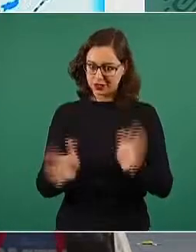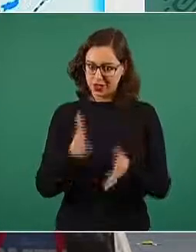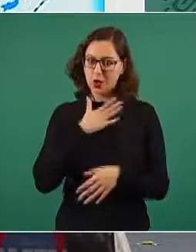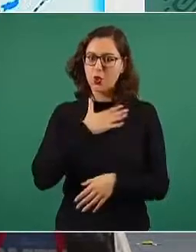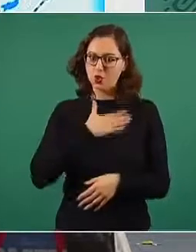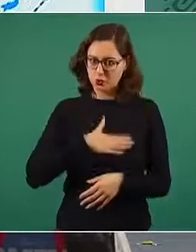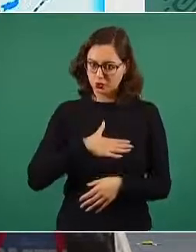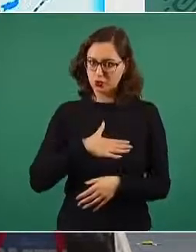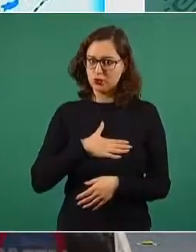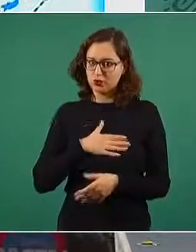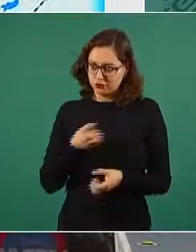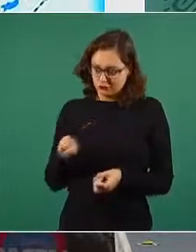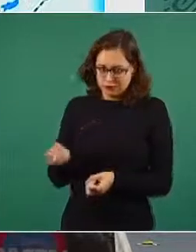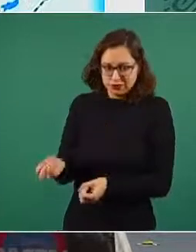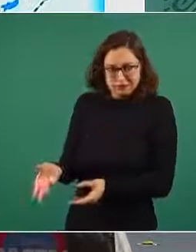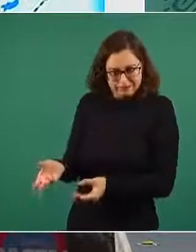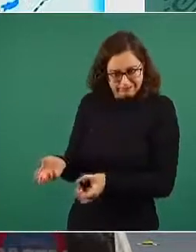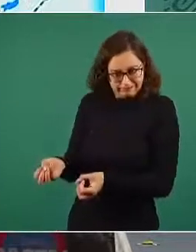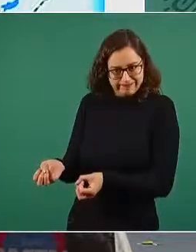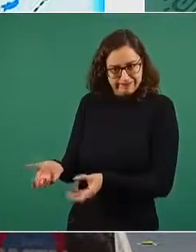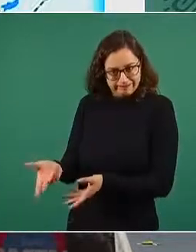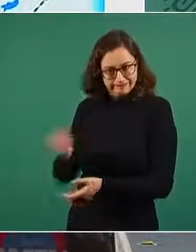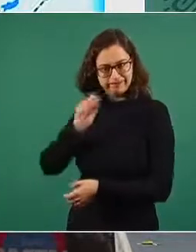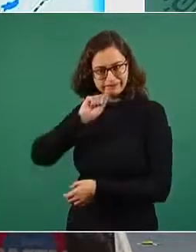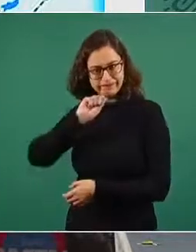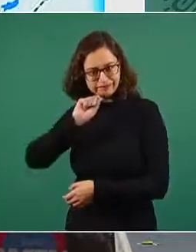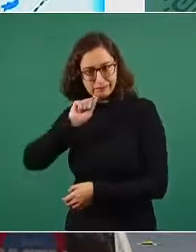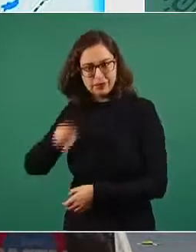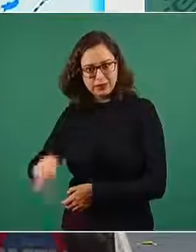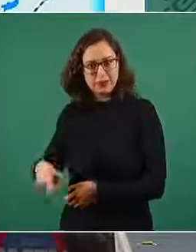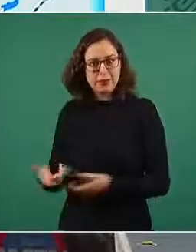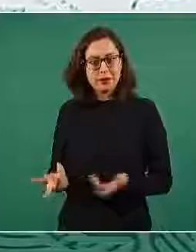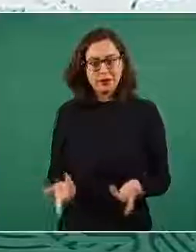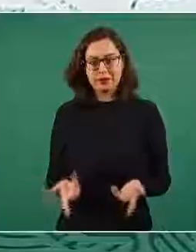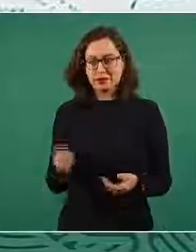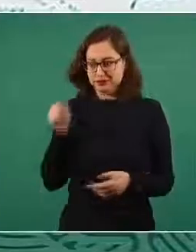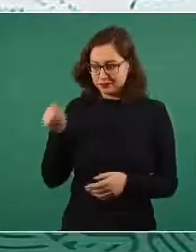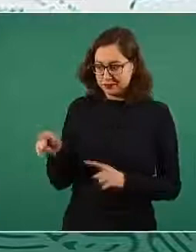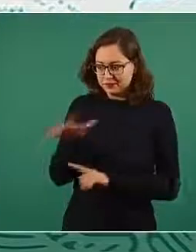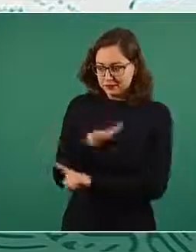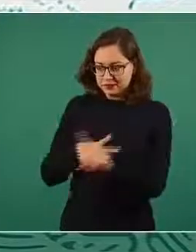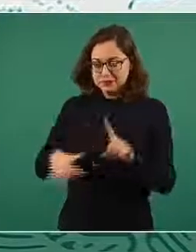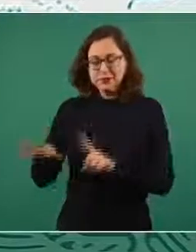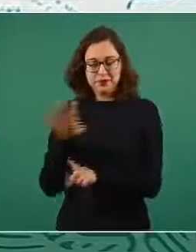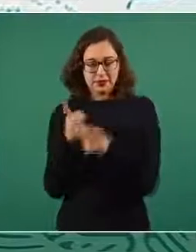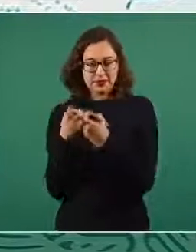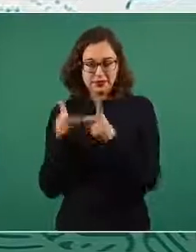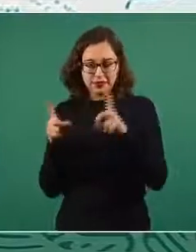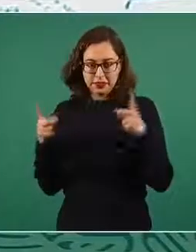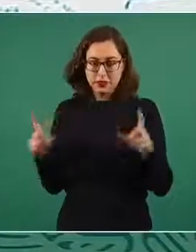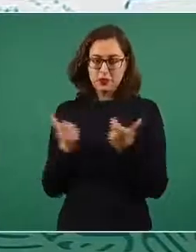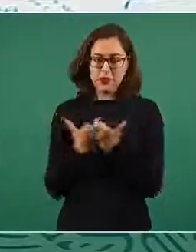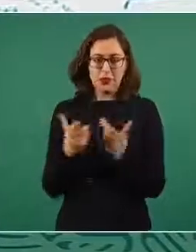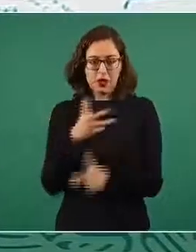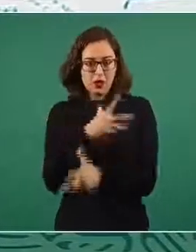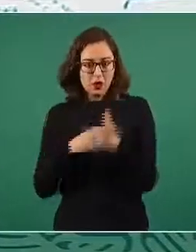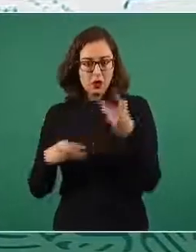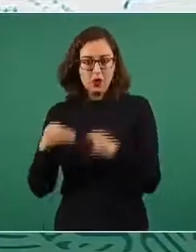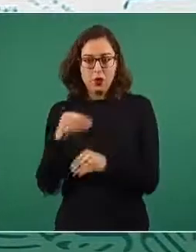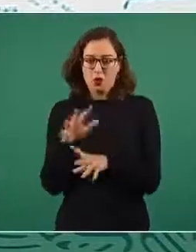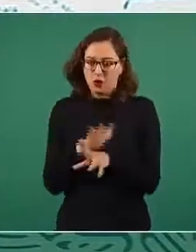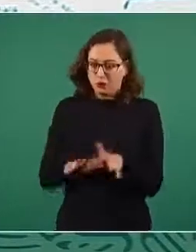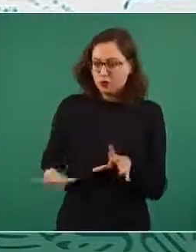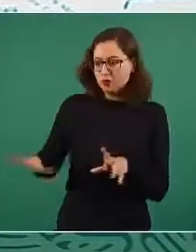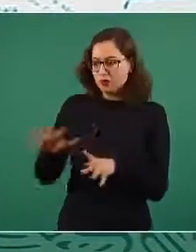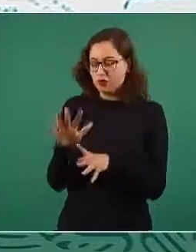recompense, sobre todo atendiendo el desarrollo económico y social. Y esto incluye Veracruz,